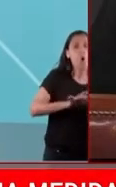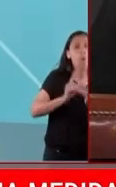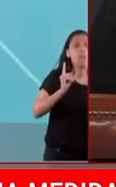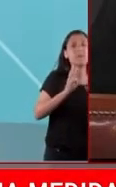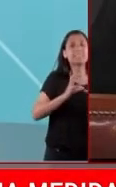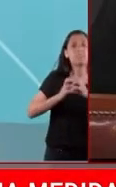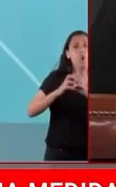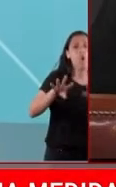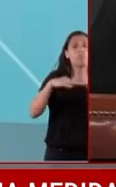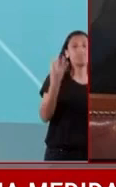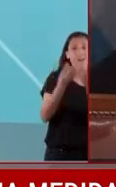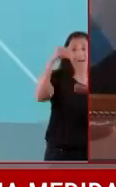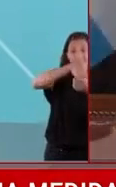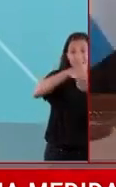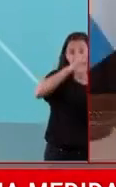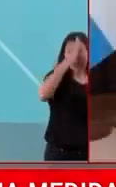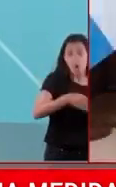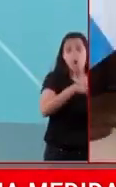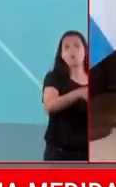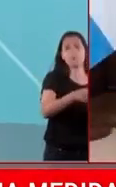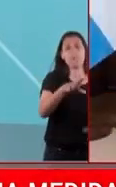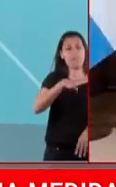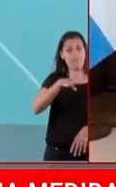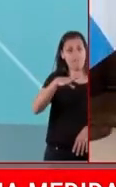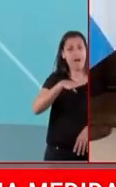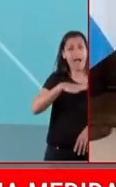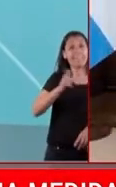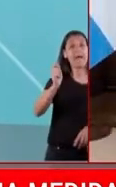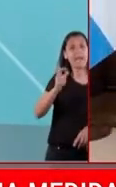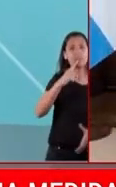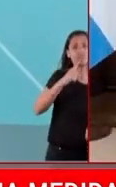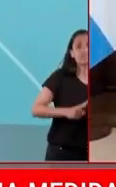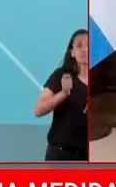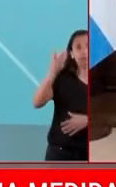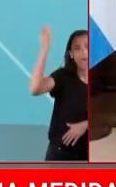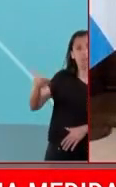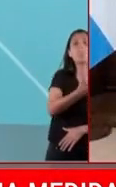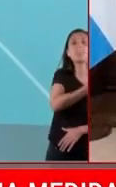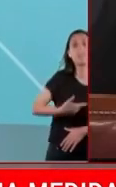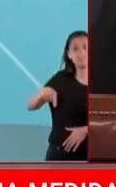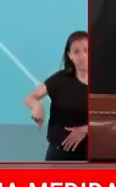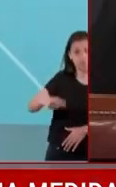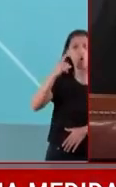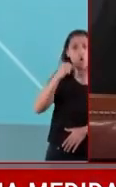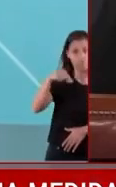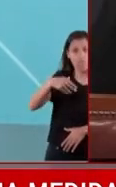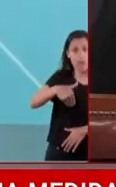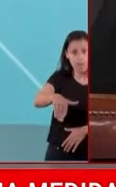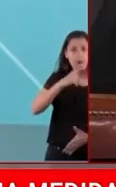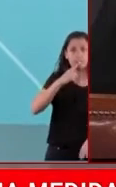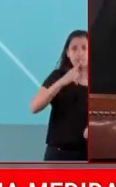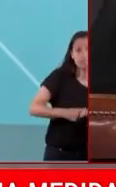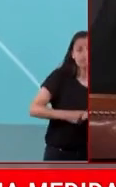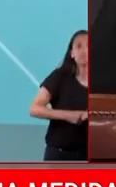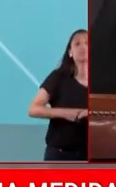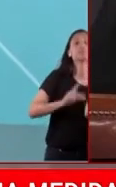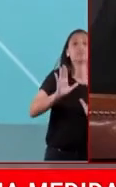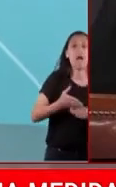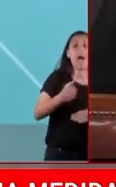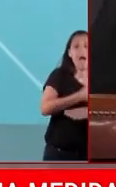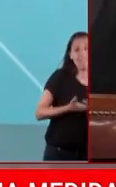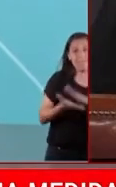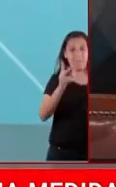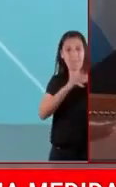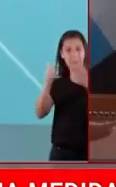en ambas provincias la Constitución dice que los gobernadores pueden ser reelegidos